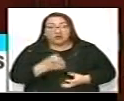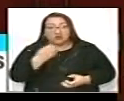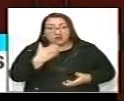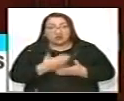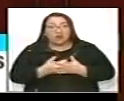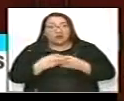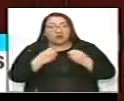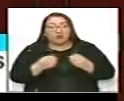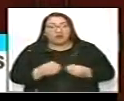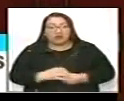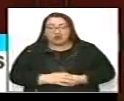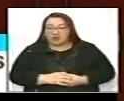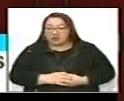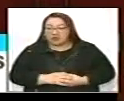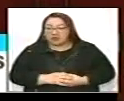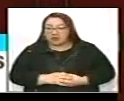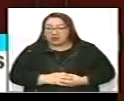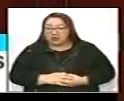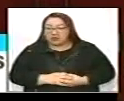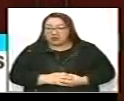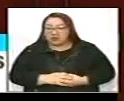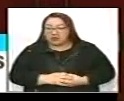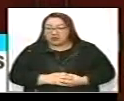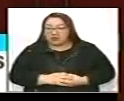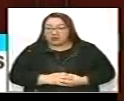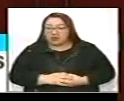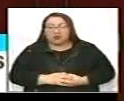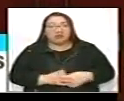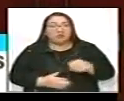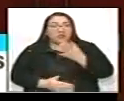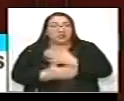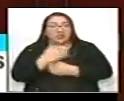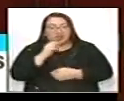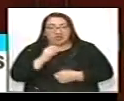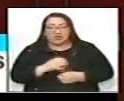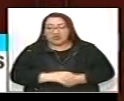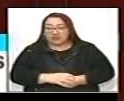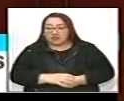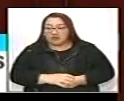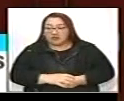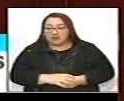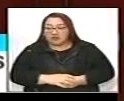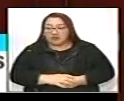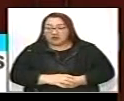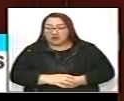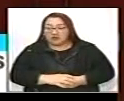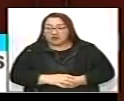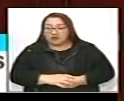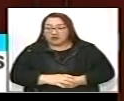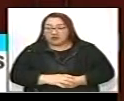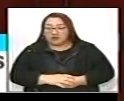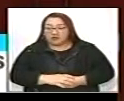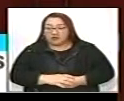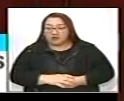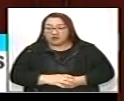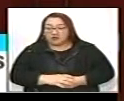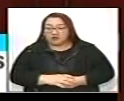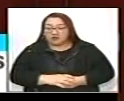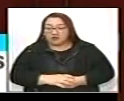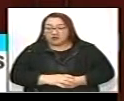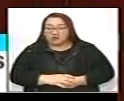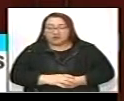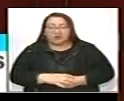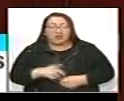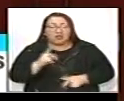la oportunidad de esta mañana y decirles que de alguna u otra